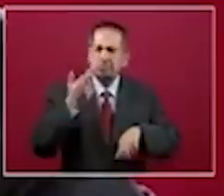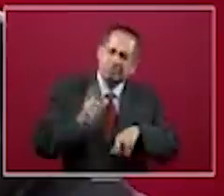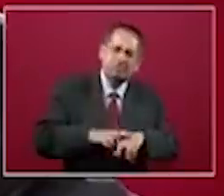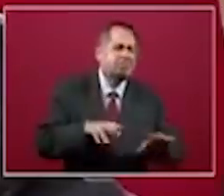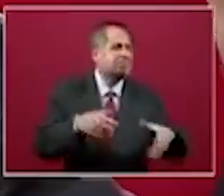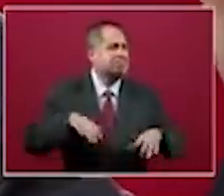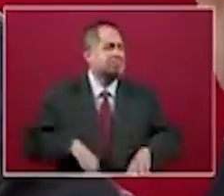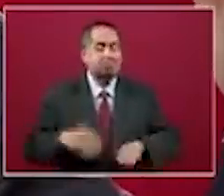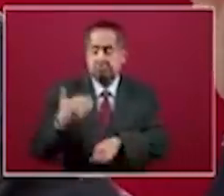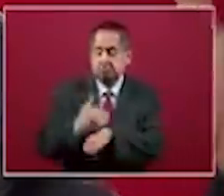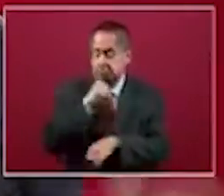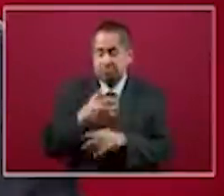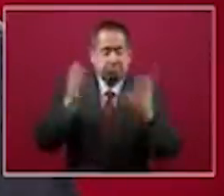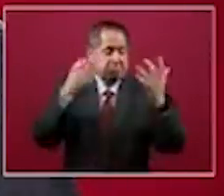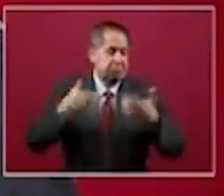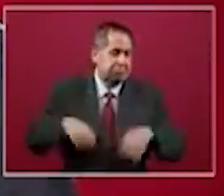impunemente,